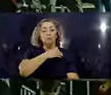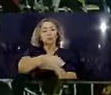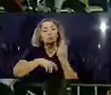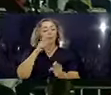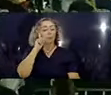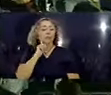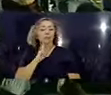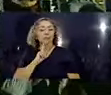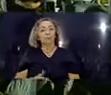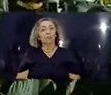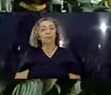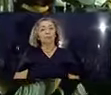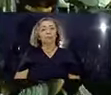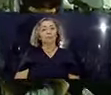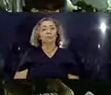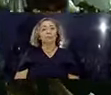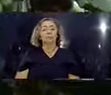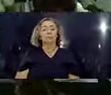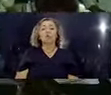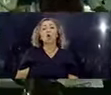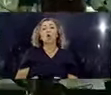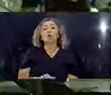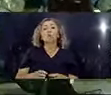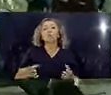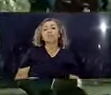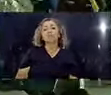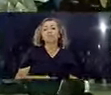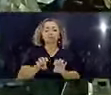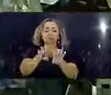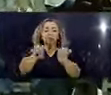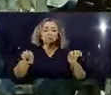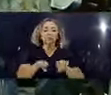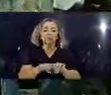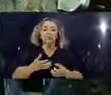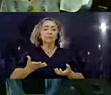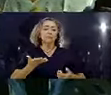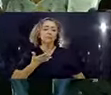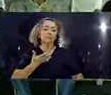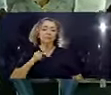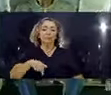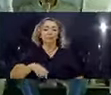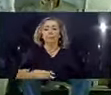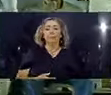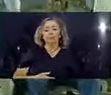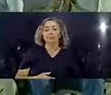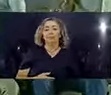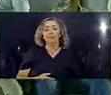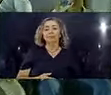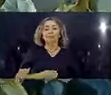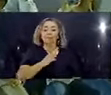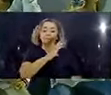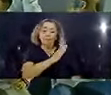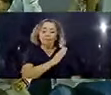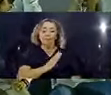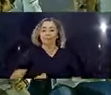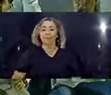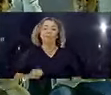todas Qué tal el equipazo que tenemos candidatos a